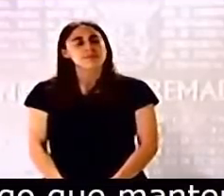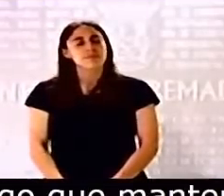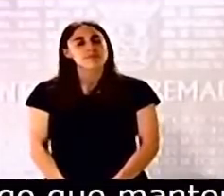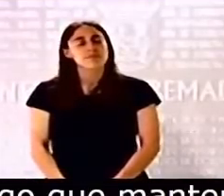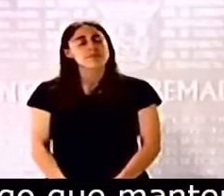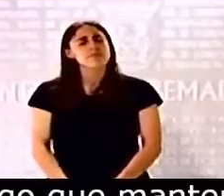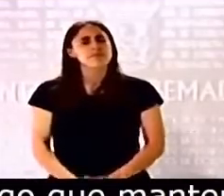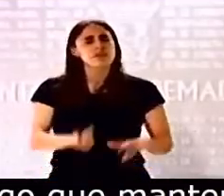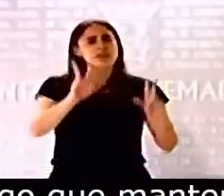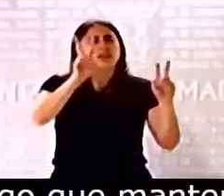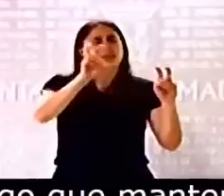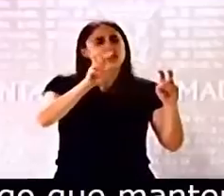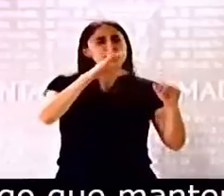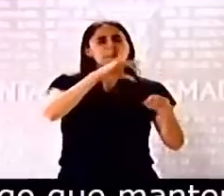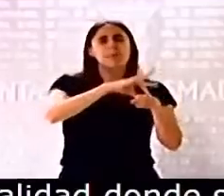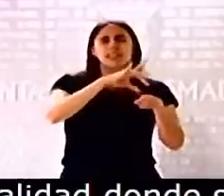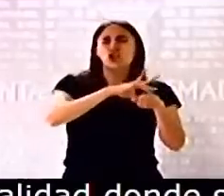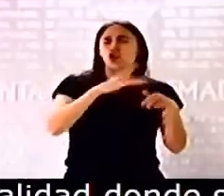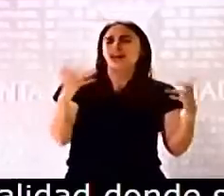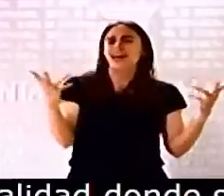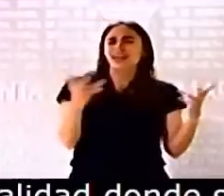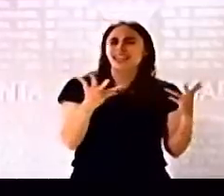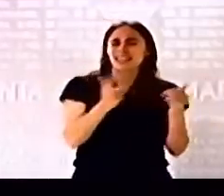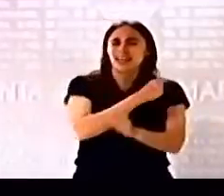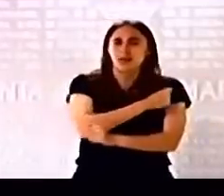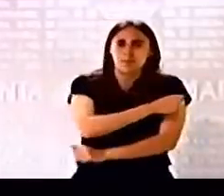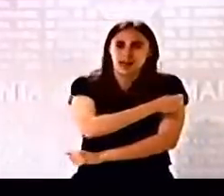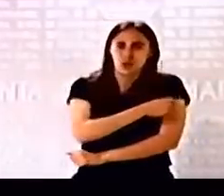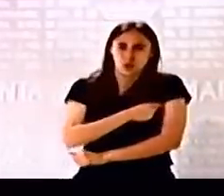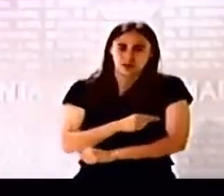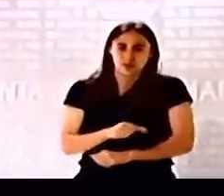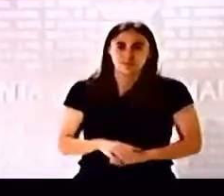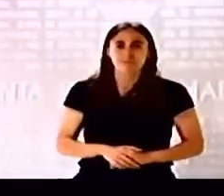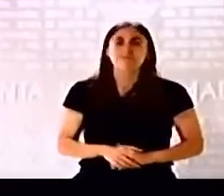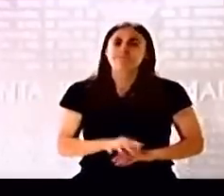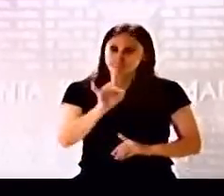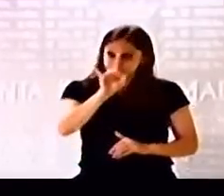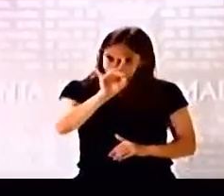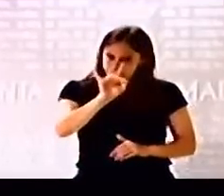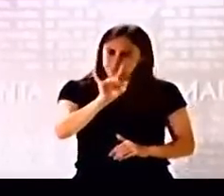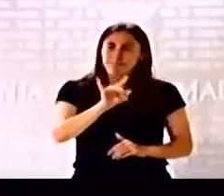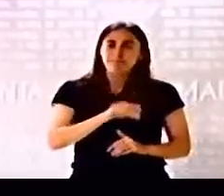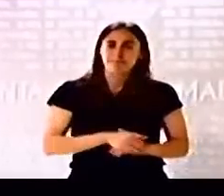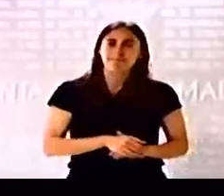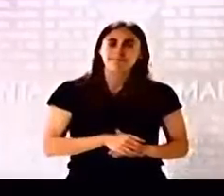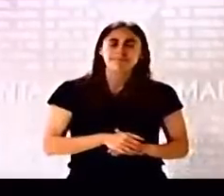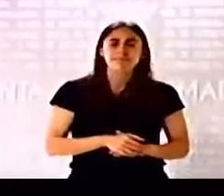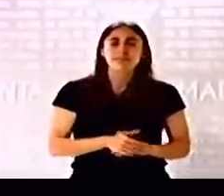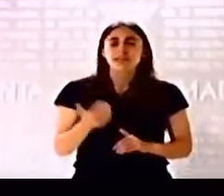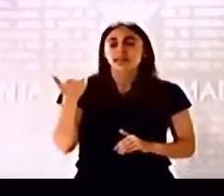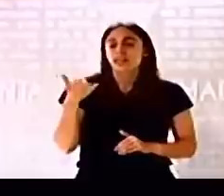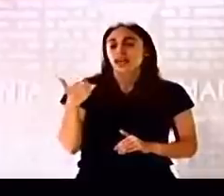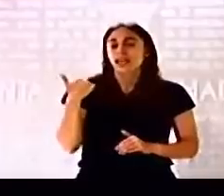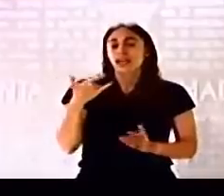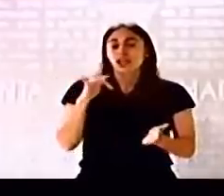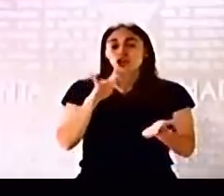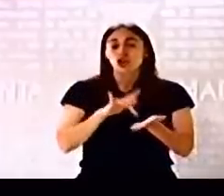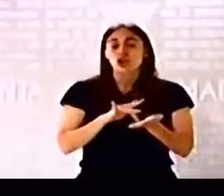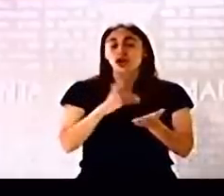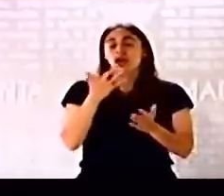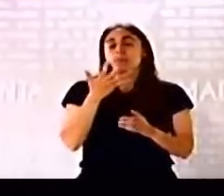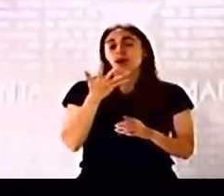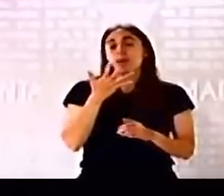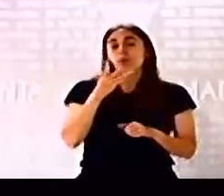A la pregunta de patologías más críticas que se están vacunando. Sí. Ya se están vacunando